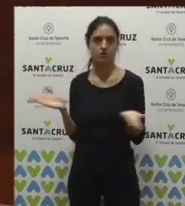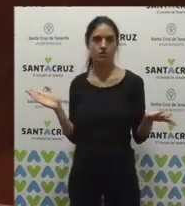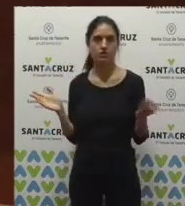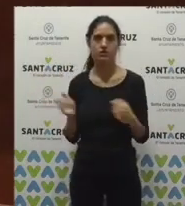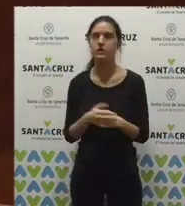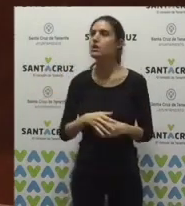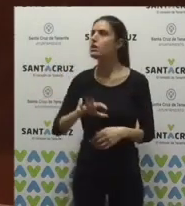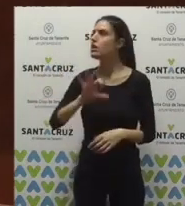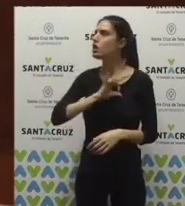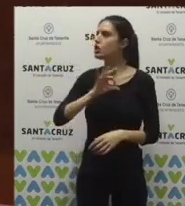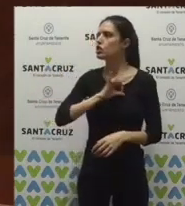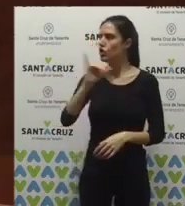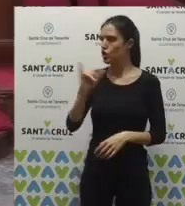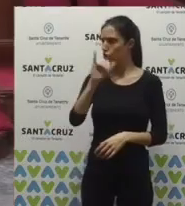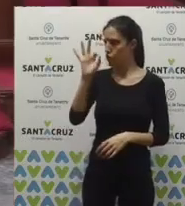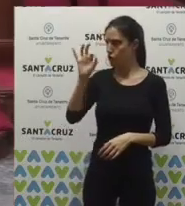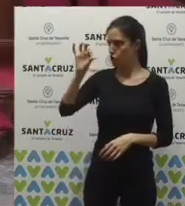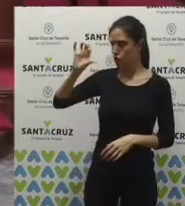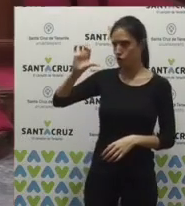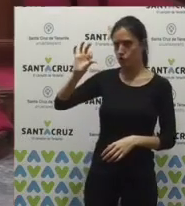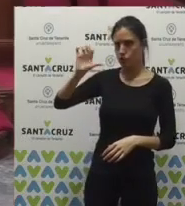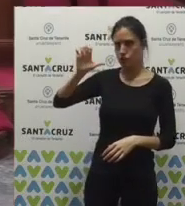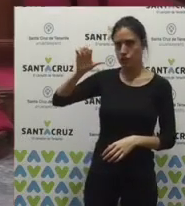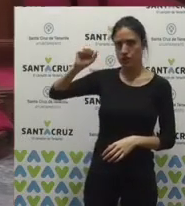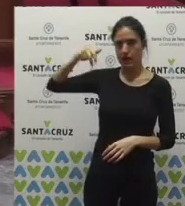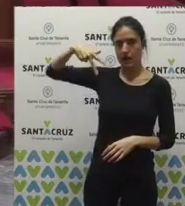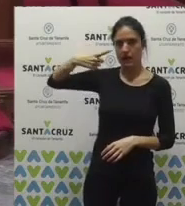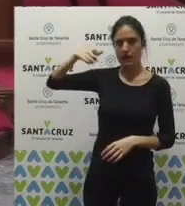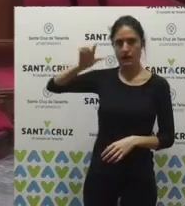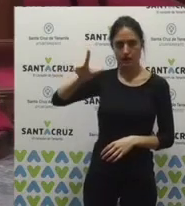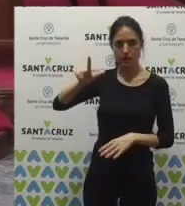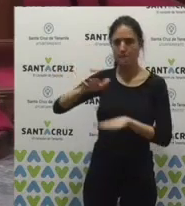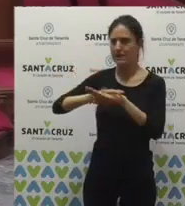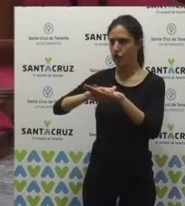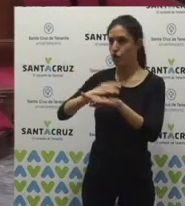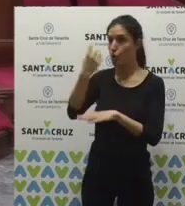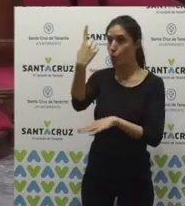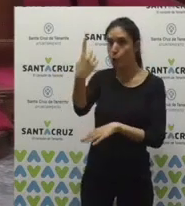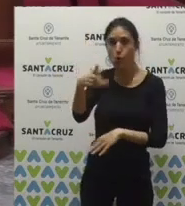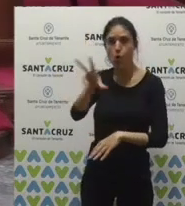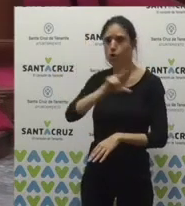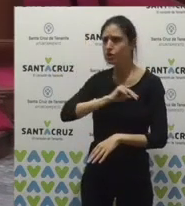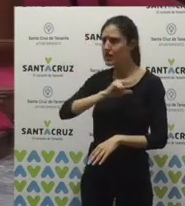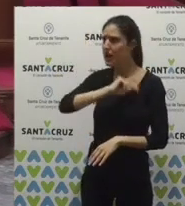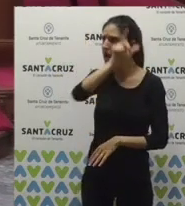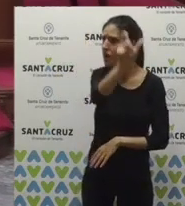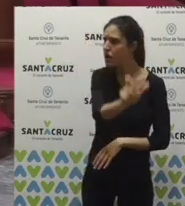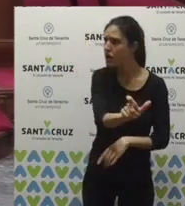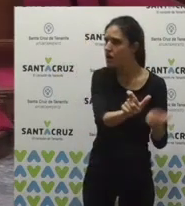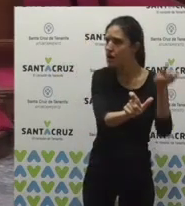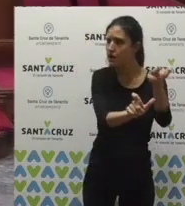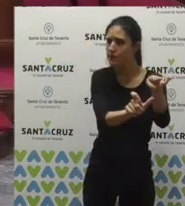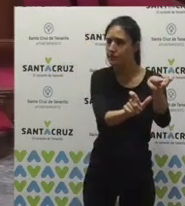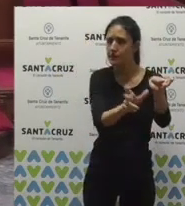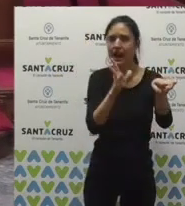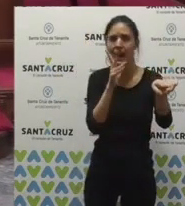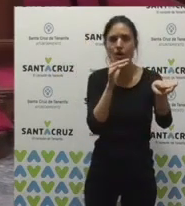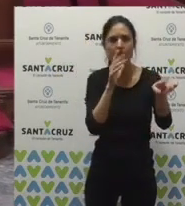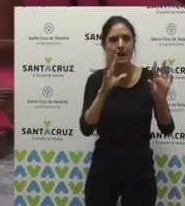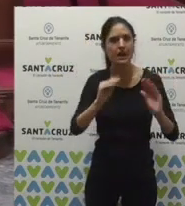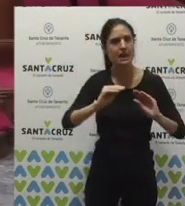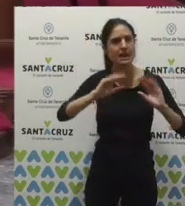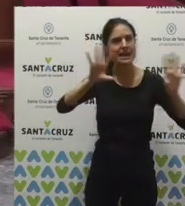discúlpeme hay un concejal de este pleno del abierto que está que ha entrado en la radio